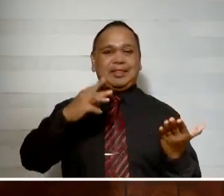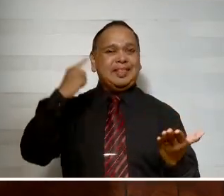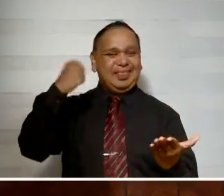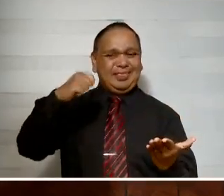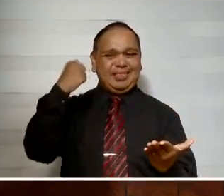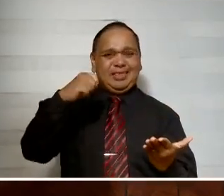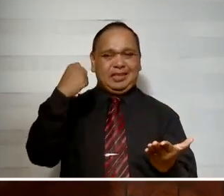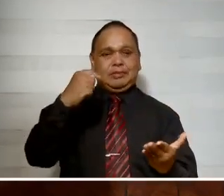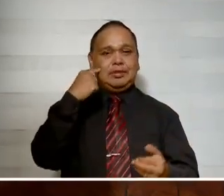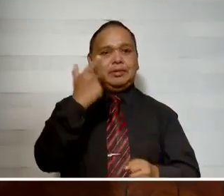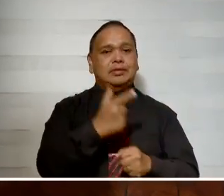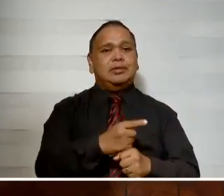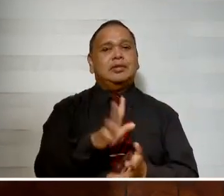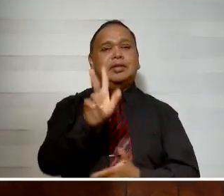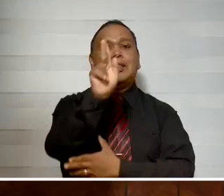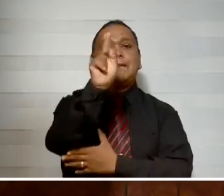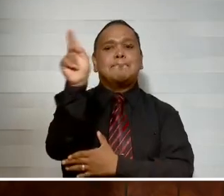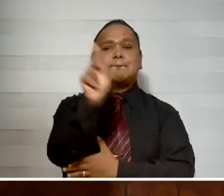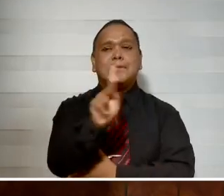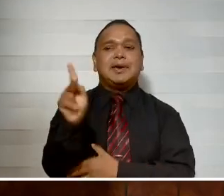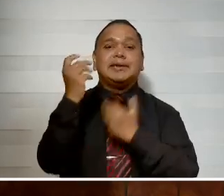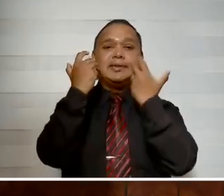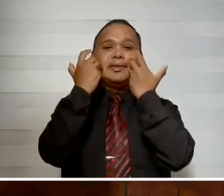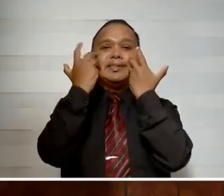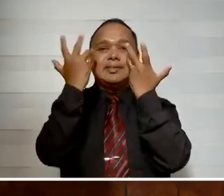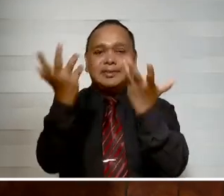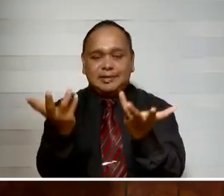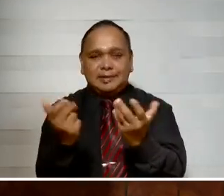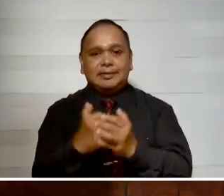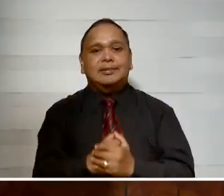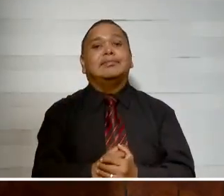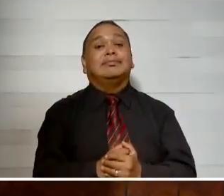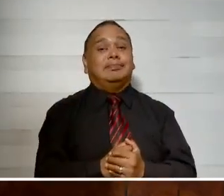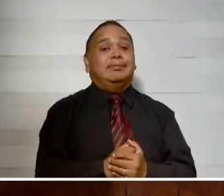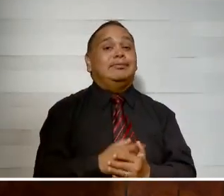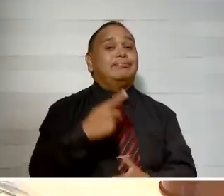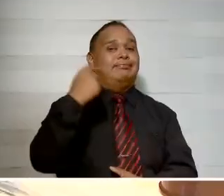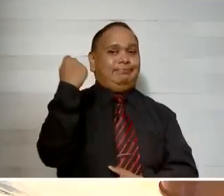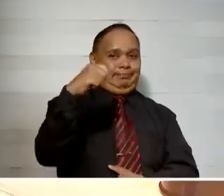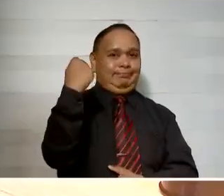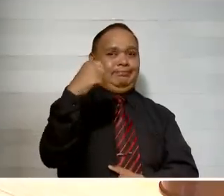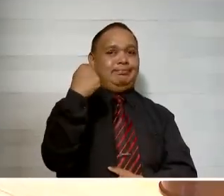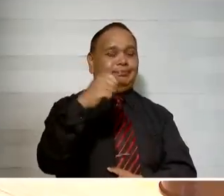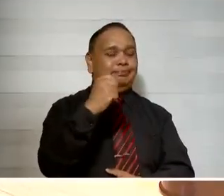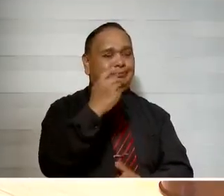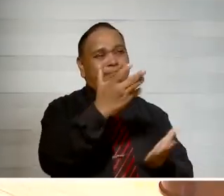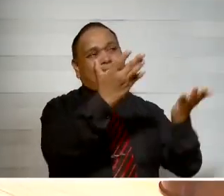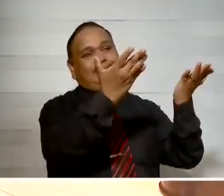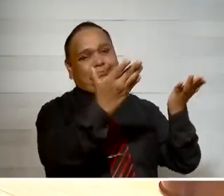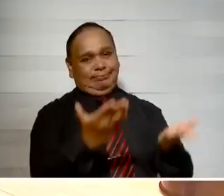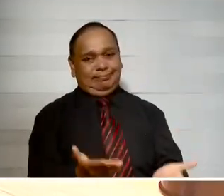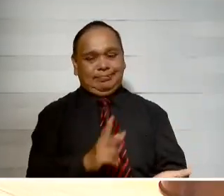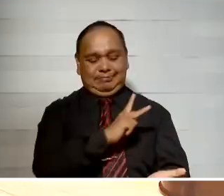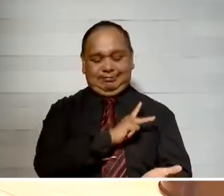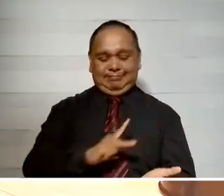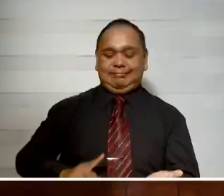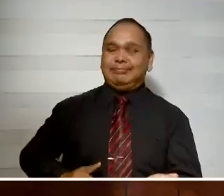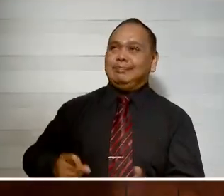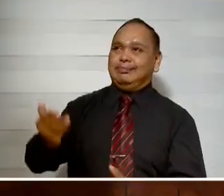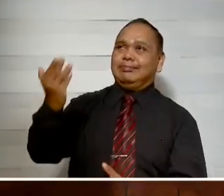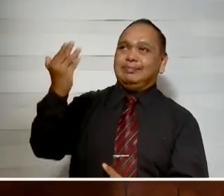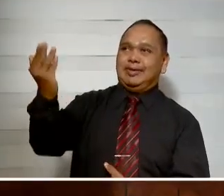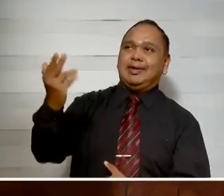los paliceños lo quieren mucho, ¿no? Se sienten casi tabasqueños, y el presidente siempre con